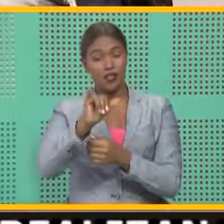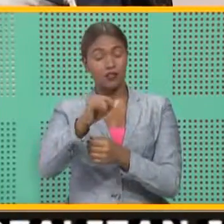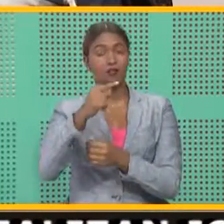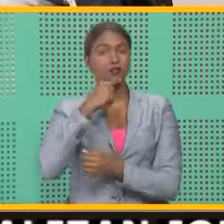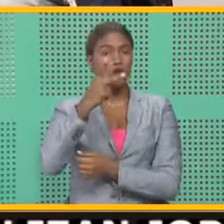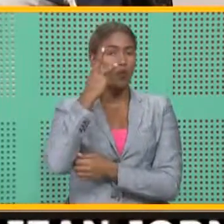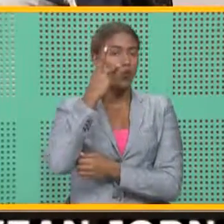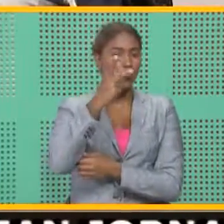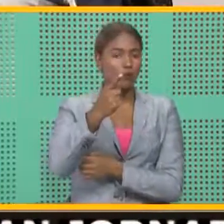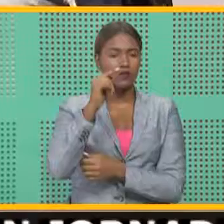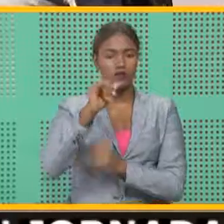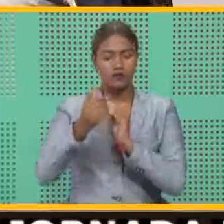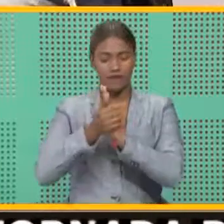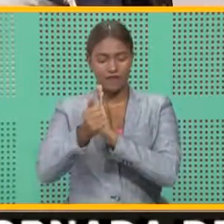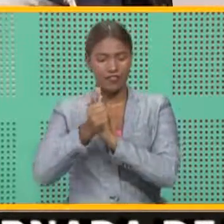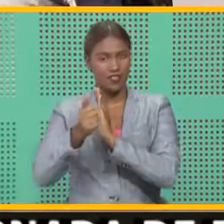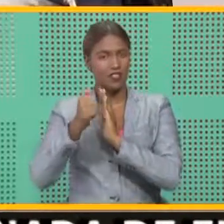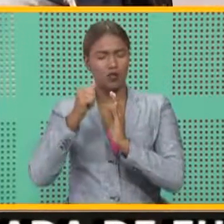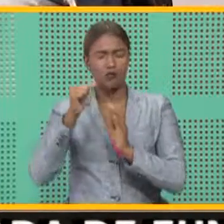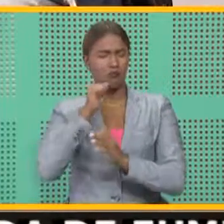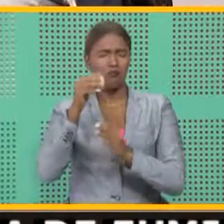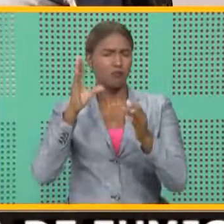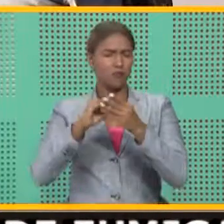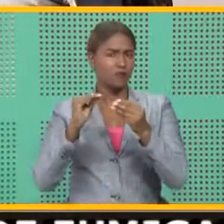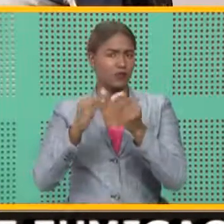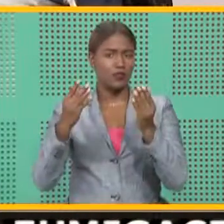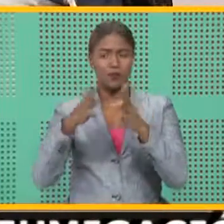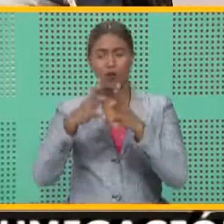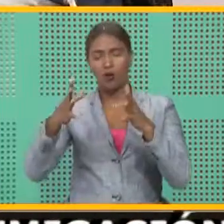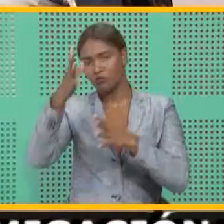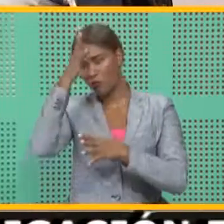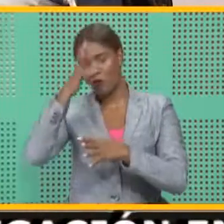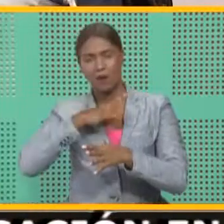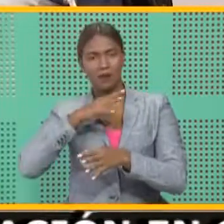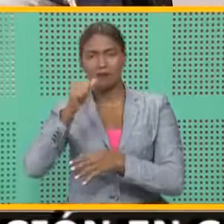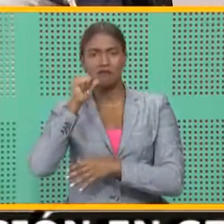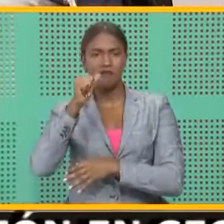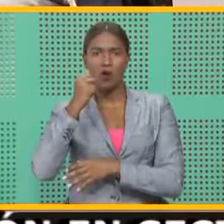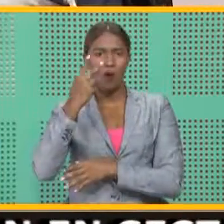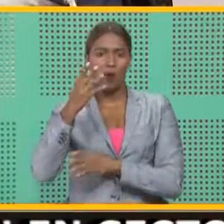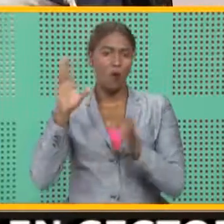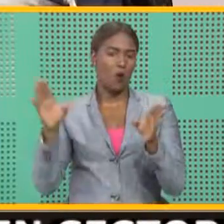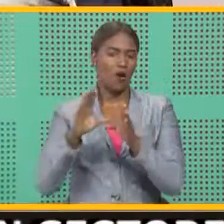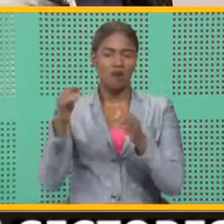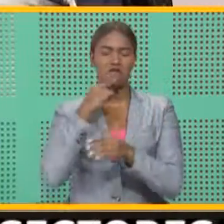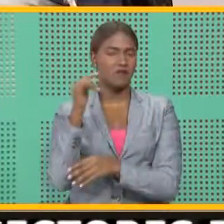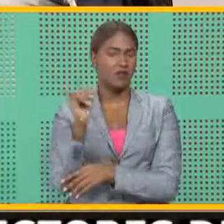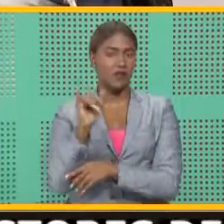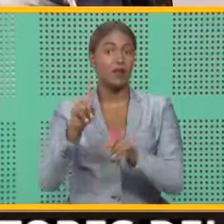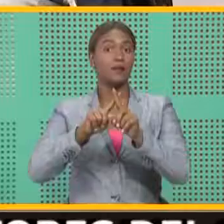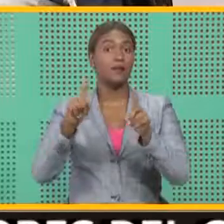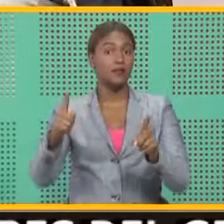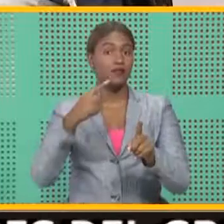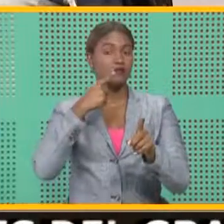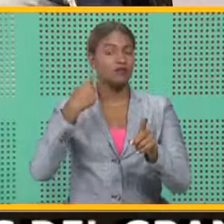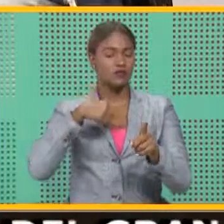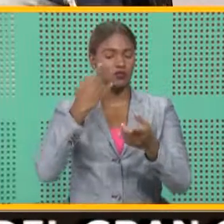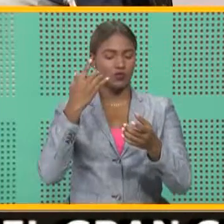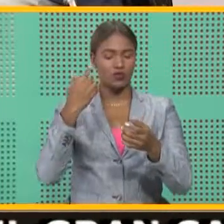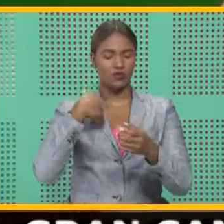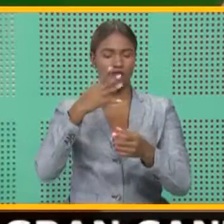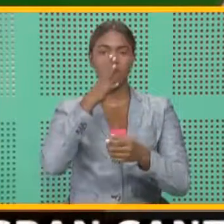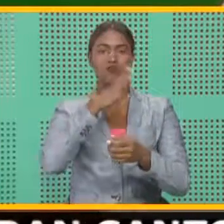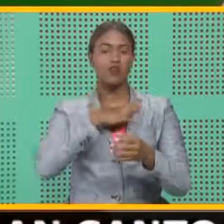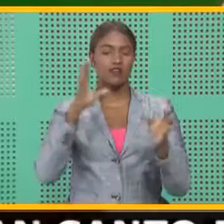olfato, esa habilidad que tienen, no estoy diciendo que muchos hombres no lo hagan por igual. Pero el estudio nosotros lo hicimos con